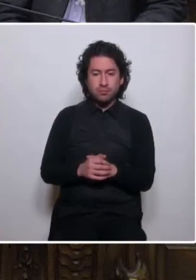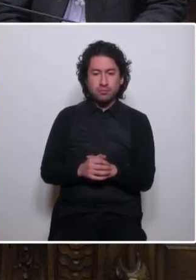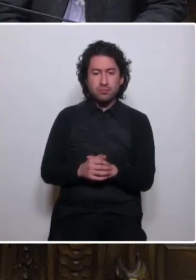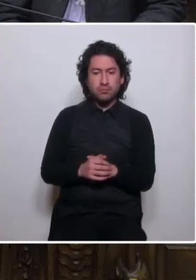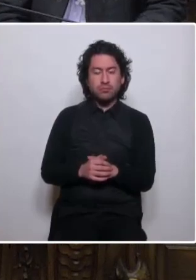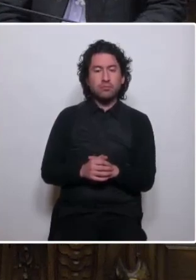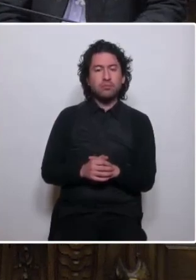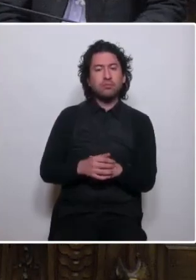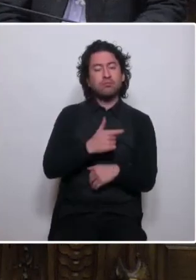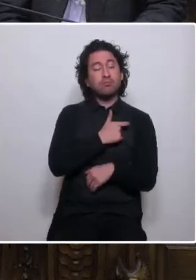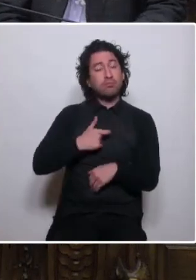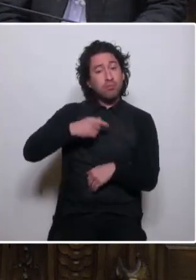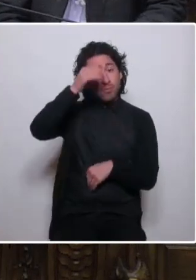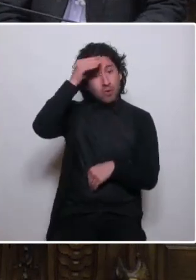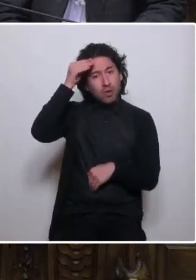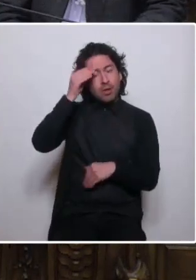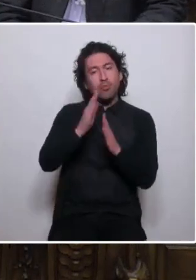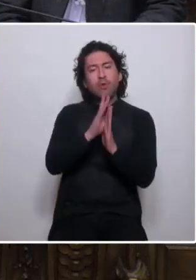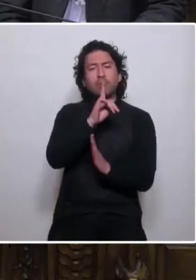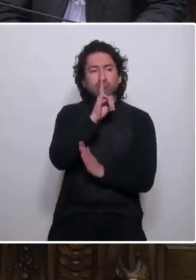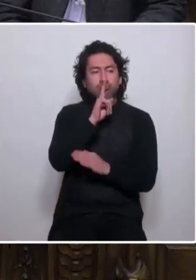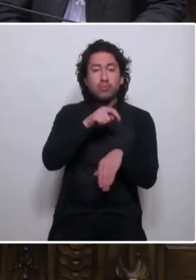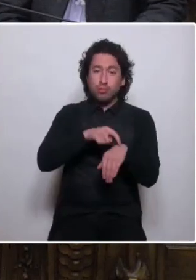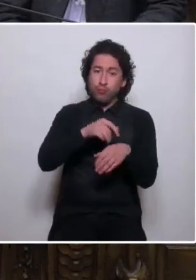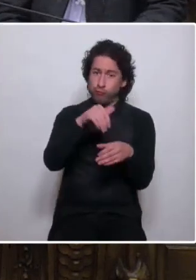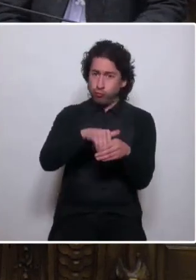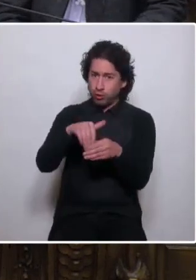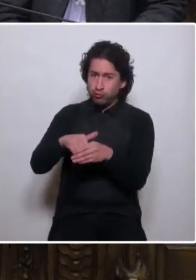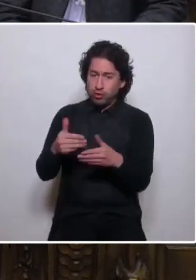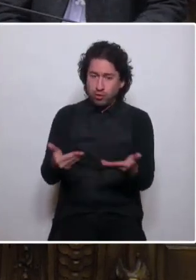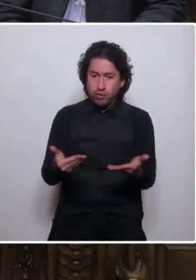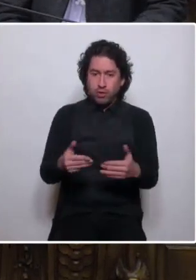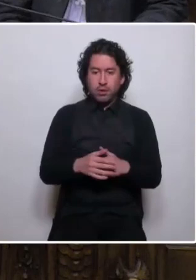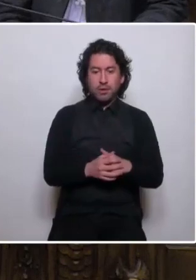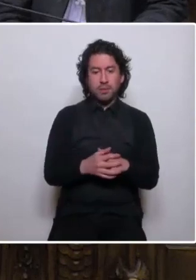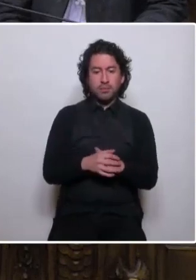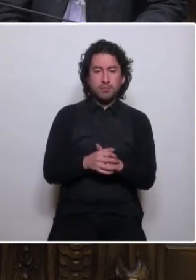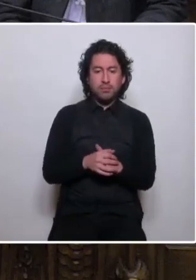Silencio, por favor. Estamos en votación.